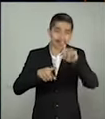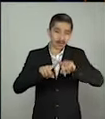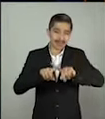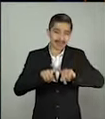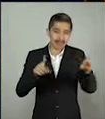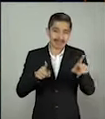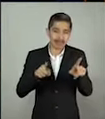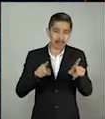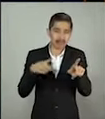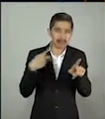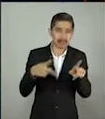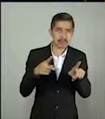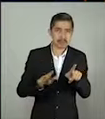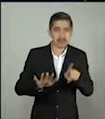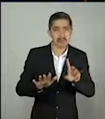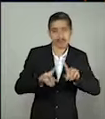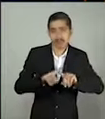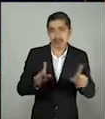distinto o como una